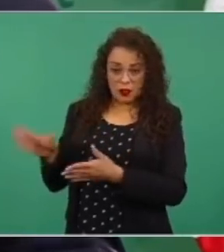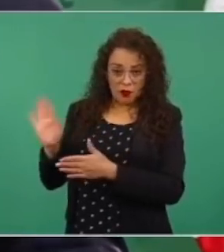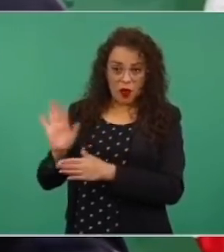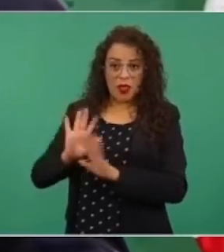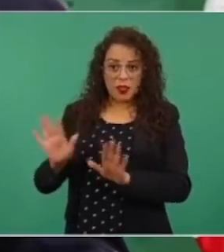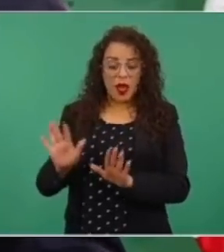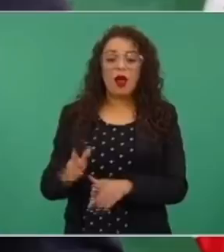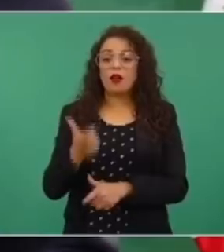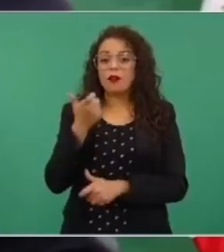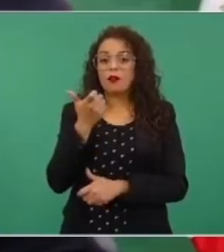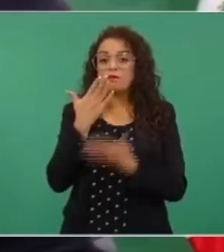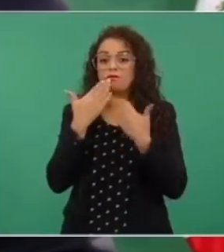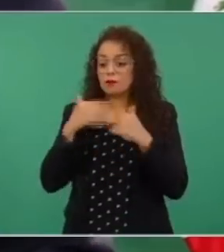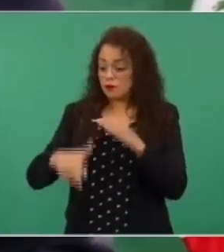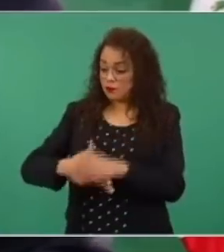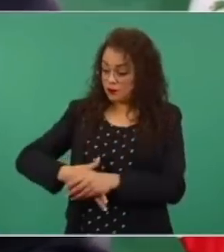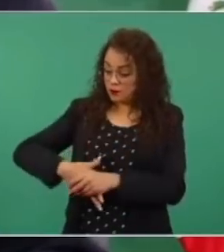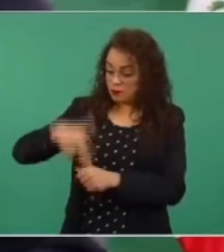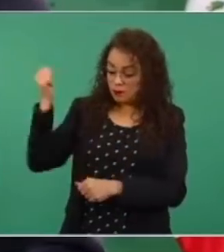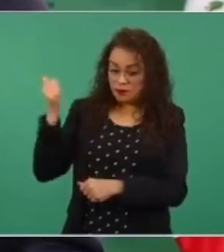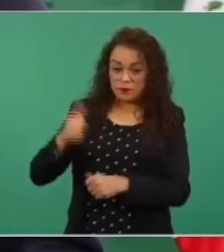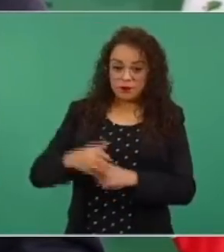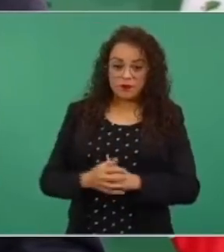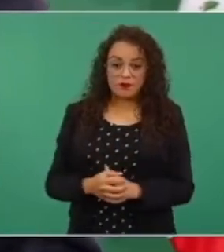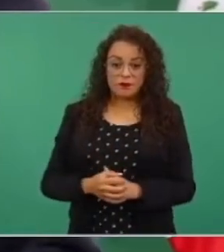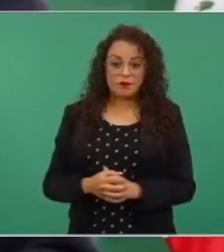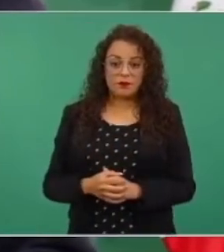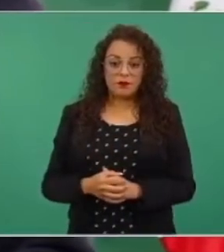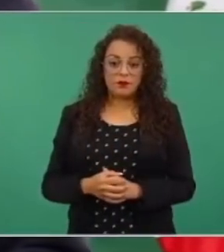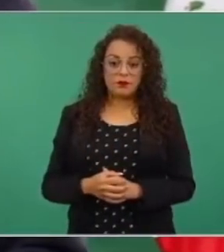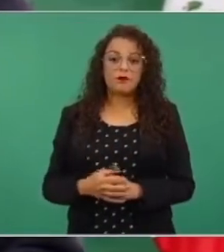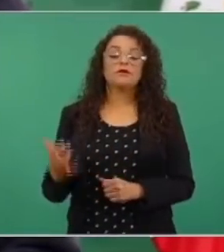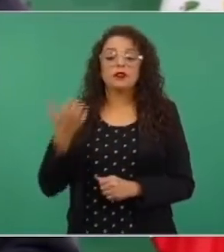con el ánimo de ayudar, se adelantaron participaciones,